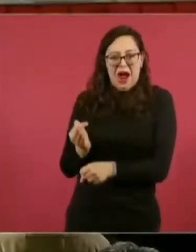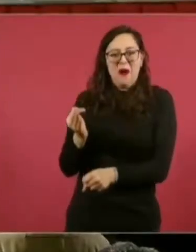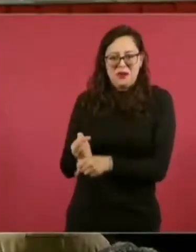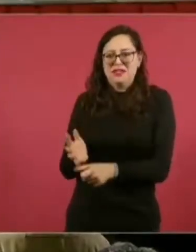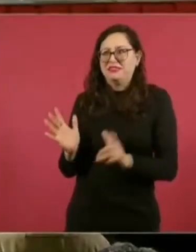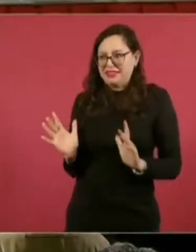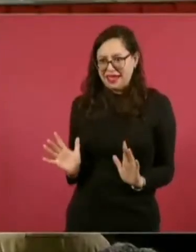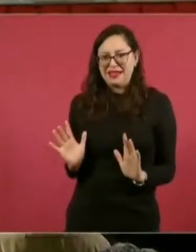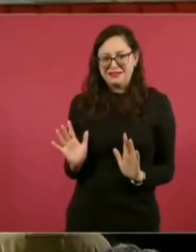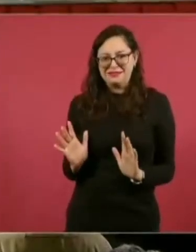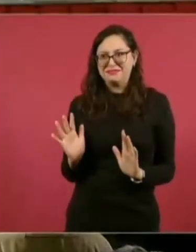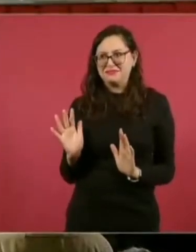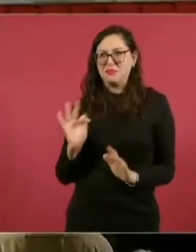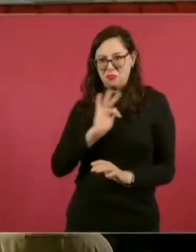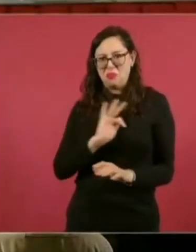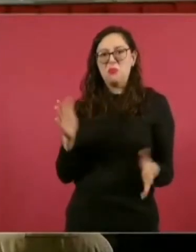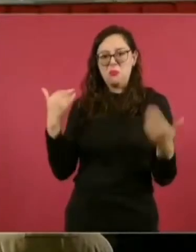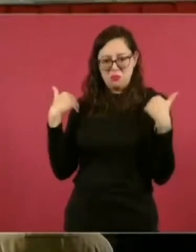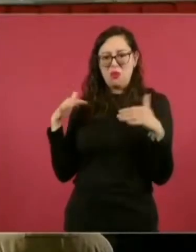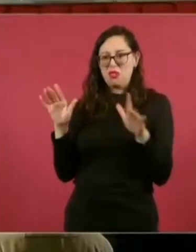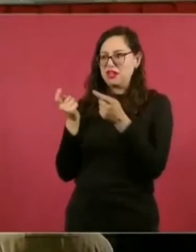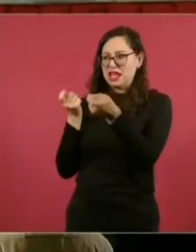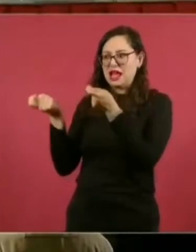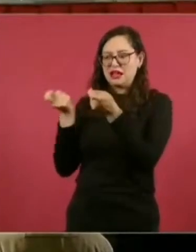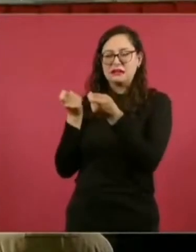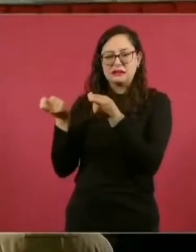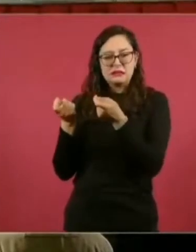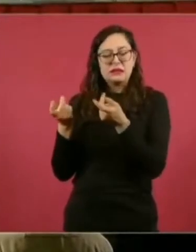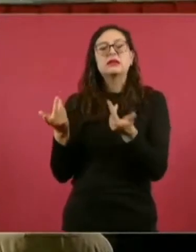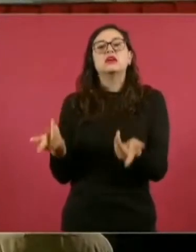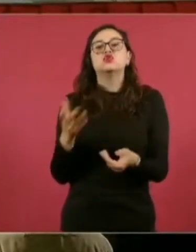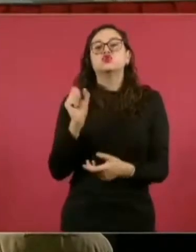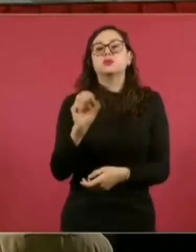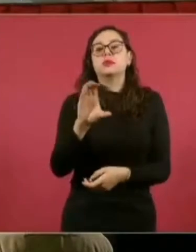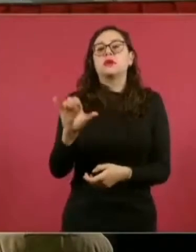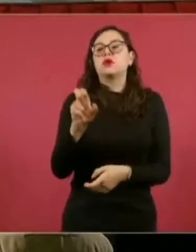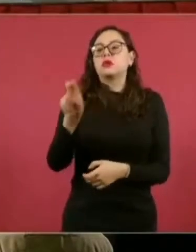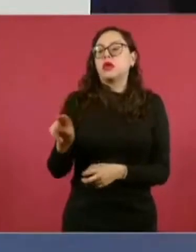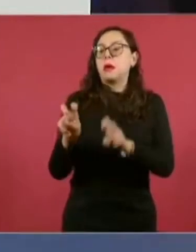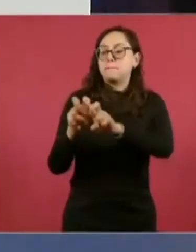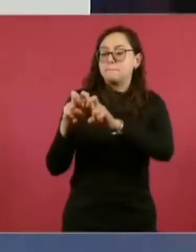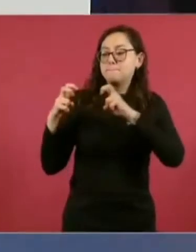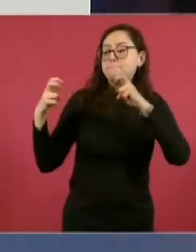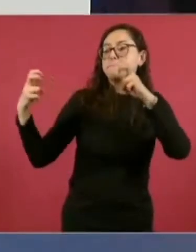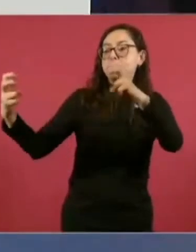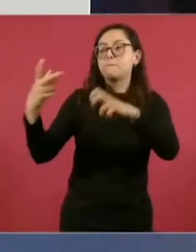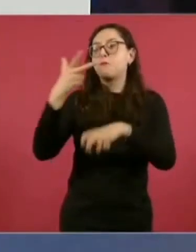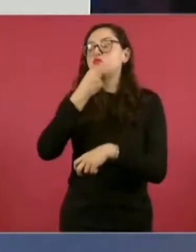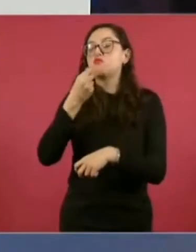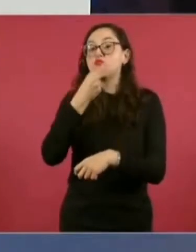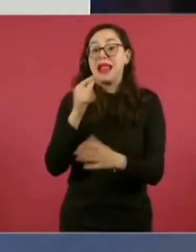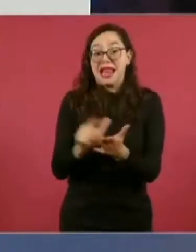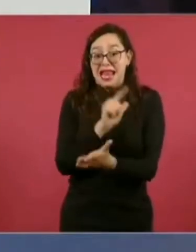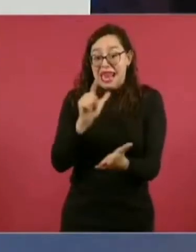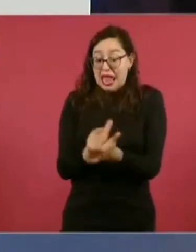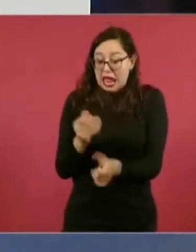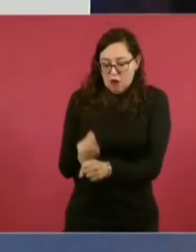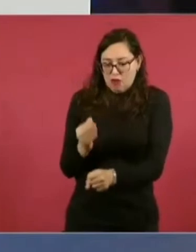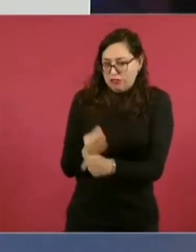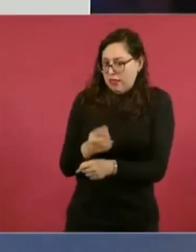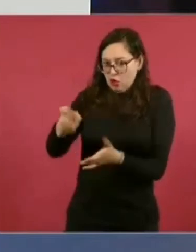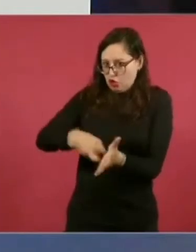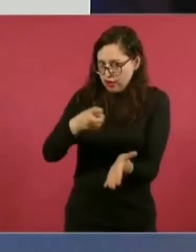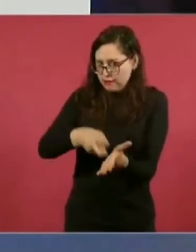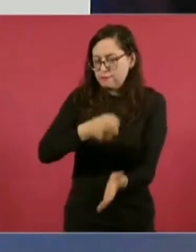día se eligen a los ministros y a las ministras de la Corte, hoy sin reforma. ¿Qué dice la